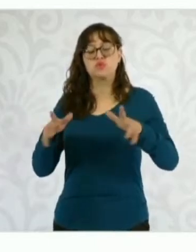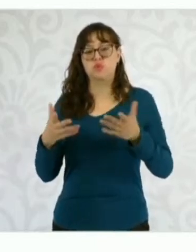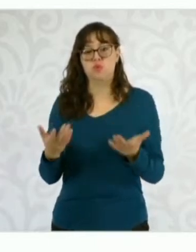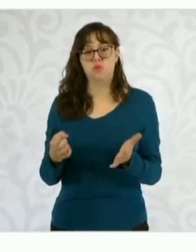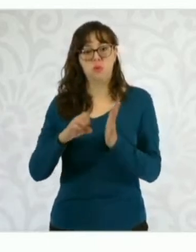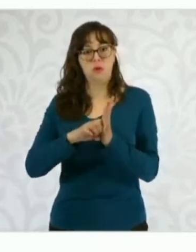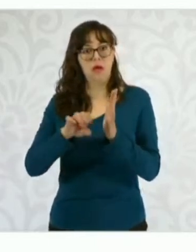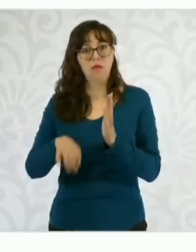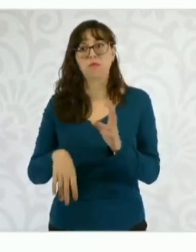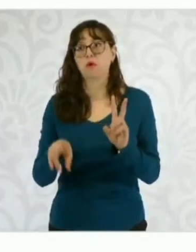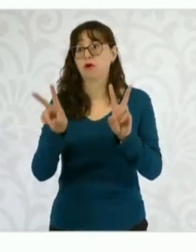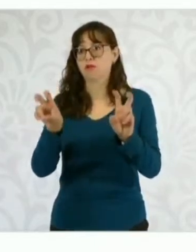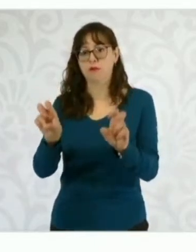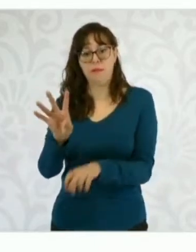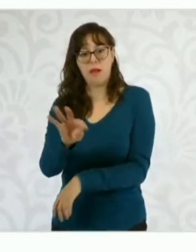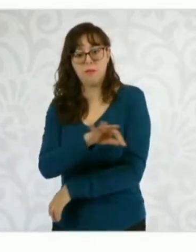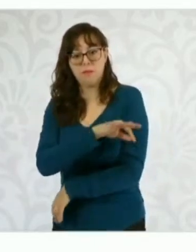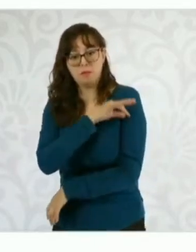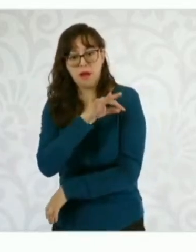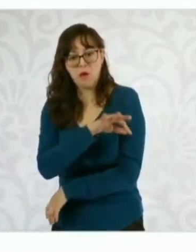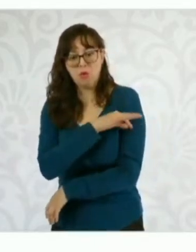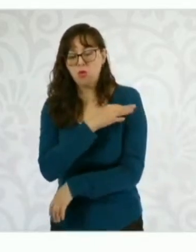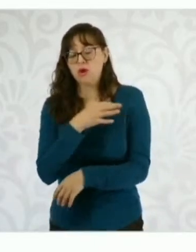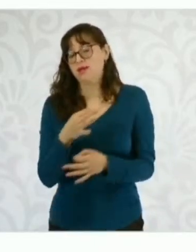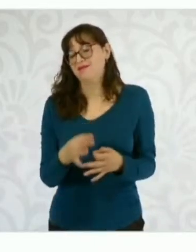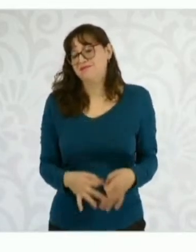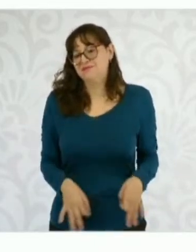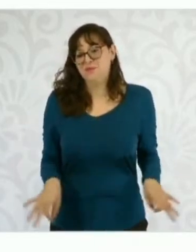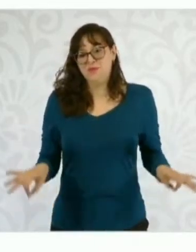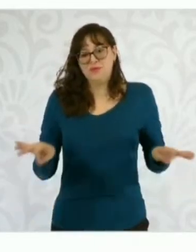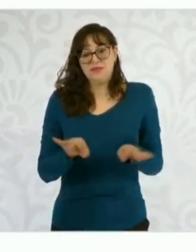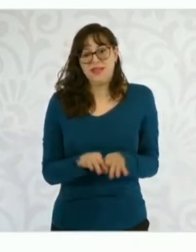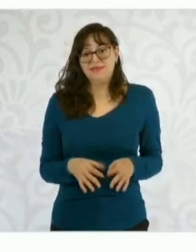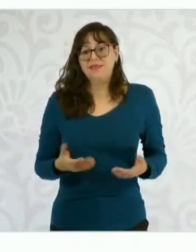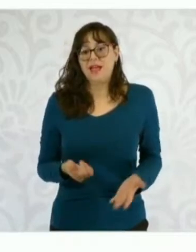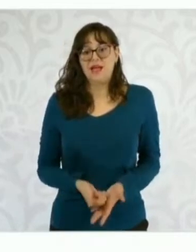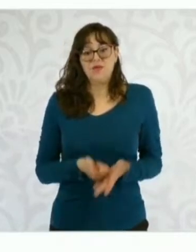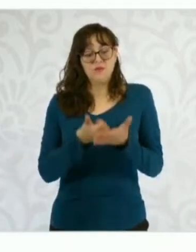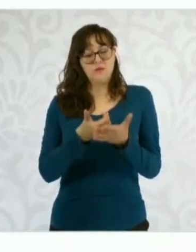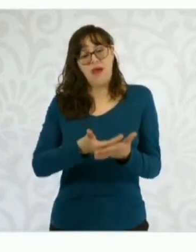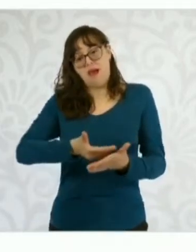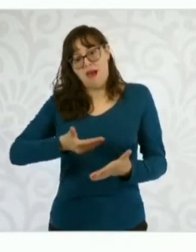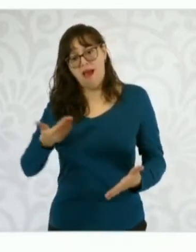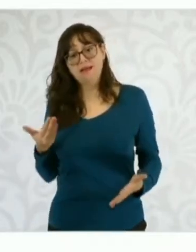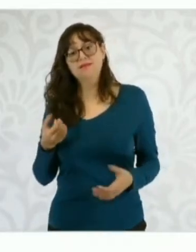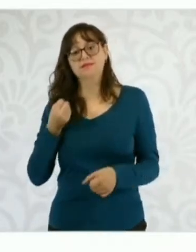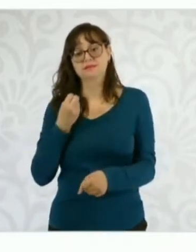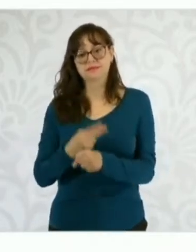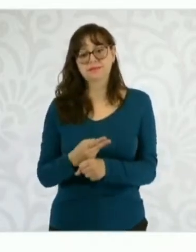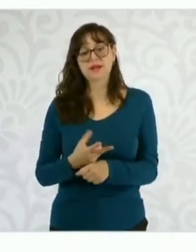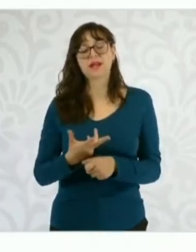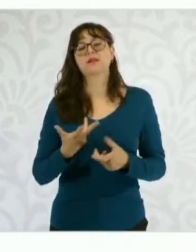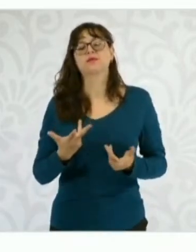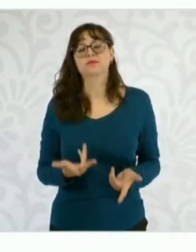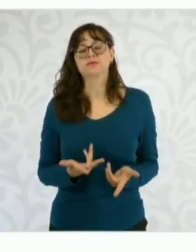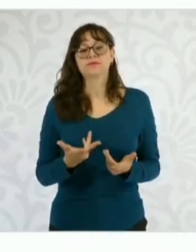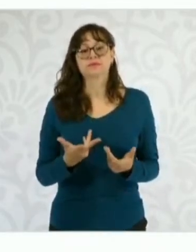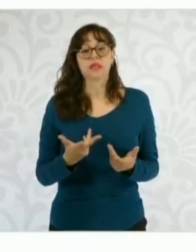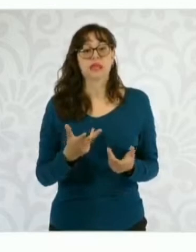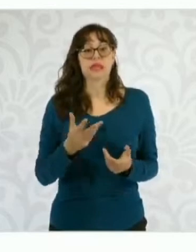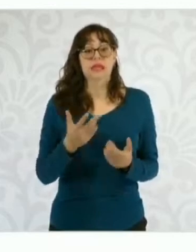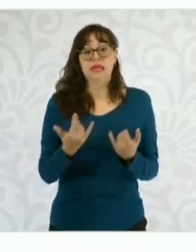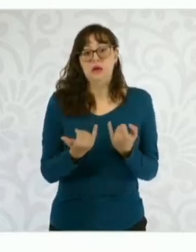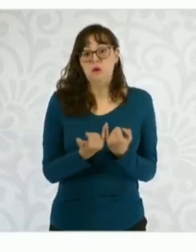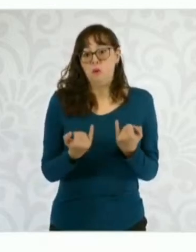la vacunación es un aspecto muy importante para la prevención. Se trata de aumentar la calidad de